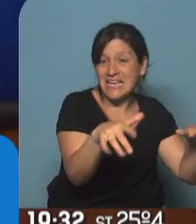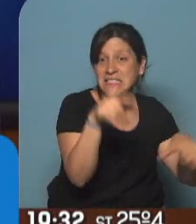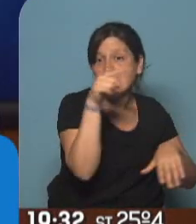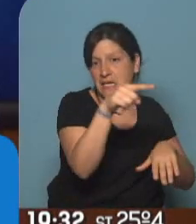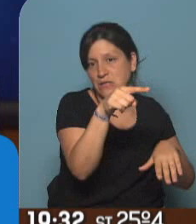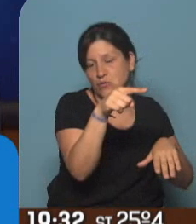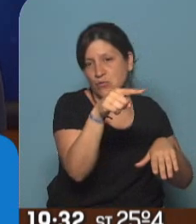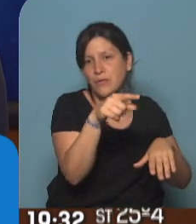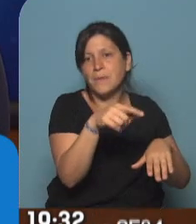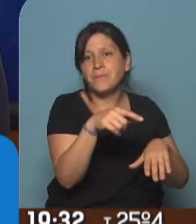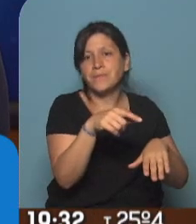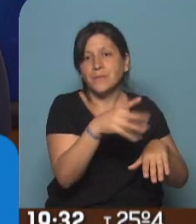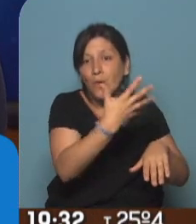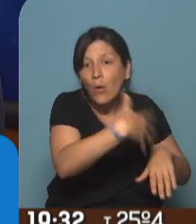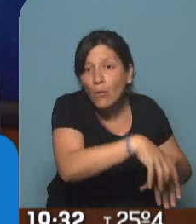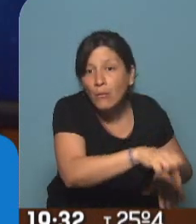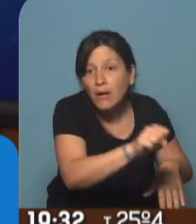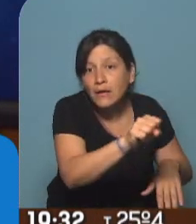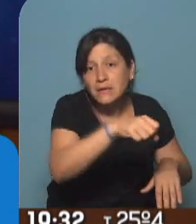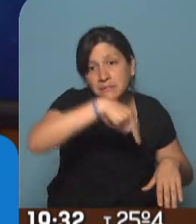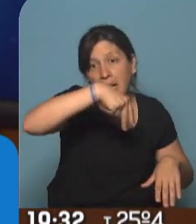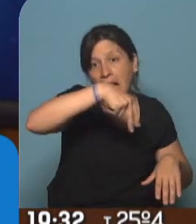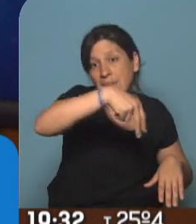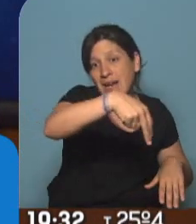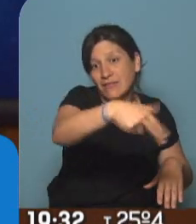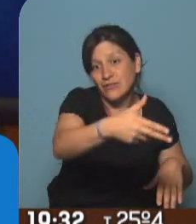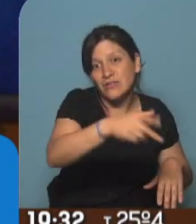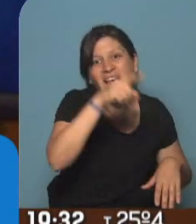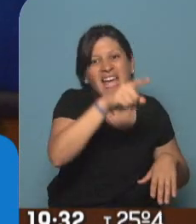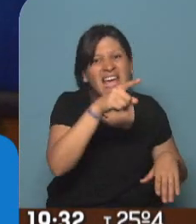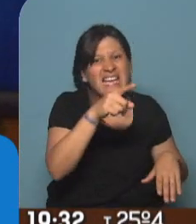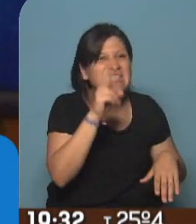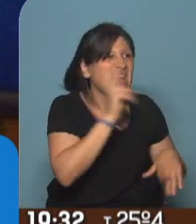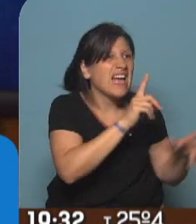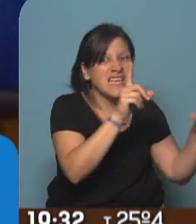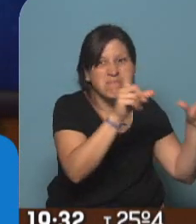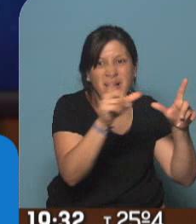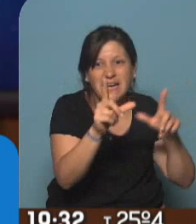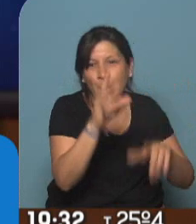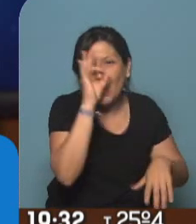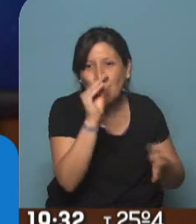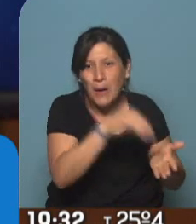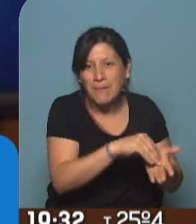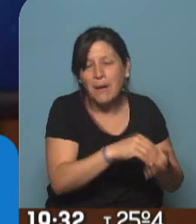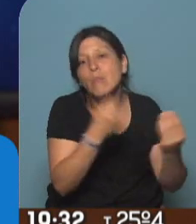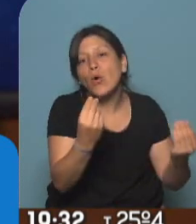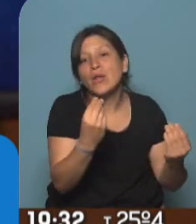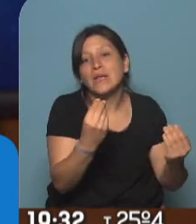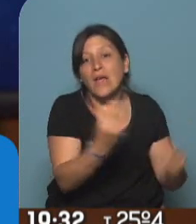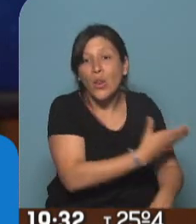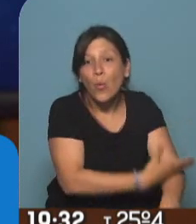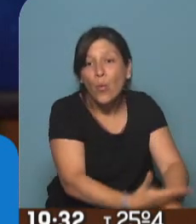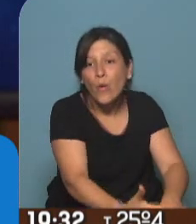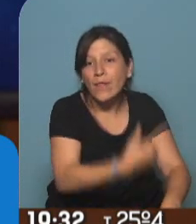con con sus valijas caminando con esas imágenes no se han repetido porque en nuestras potestades